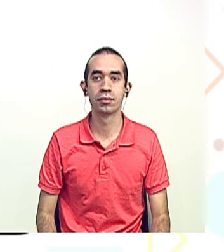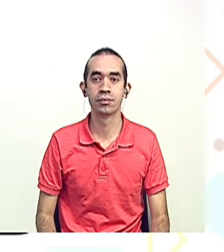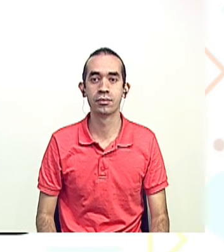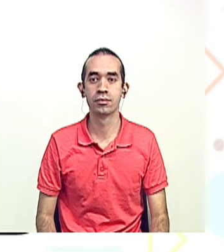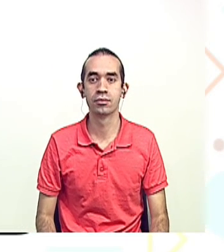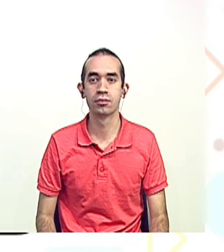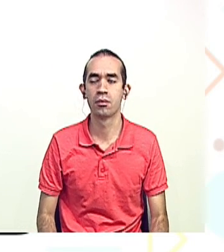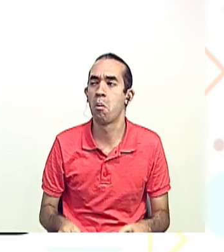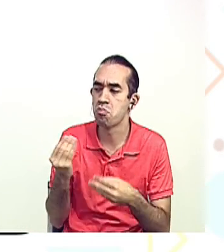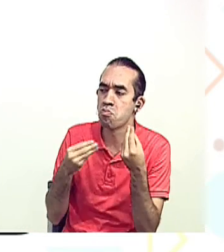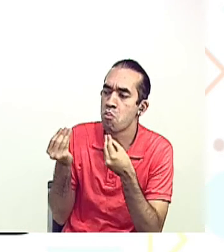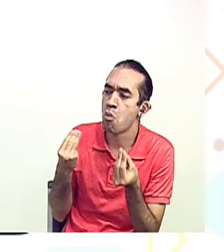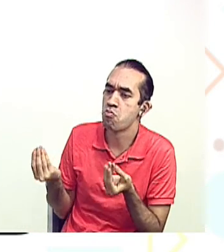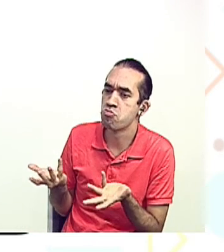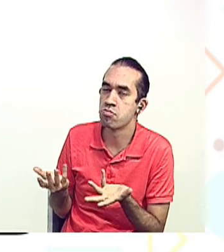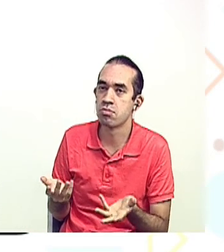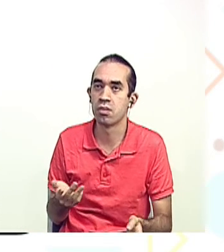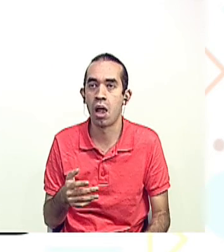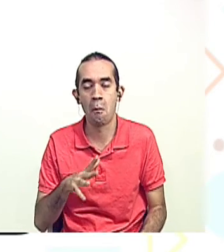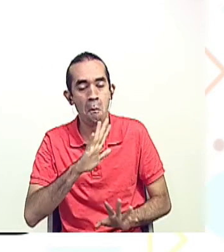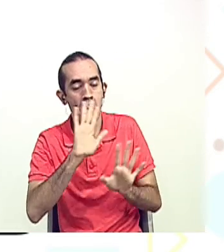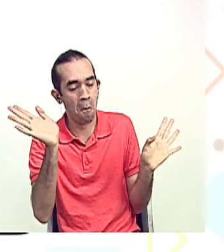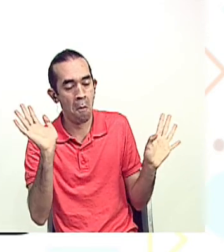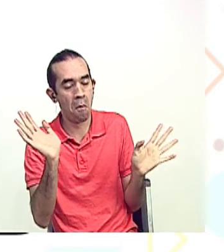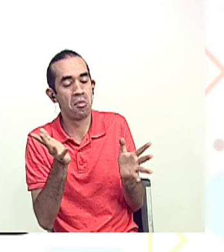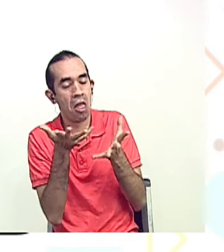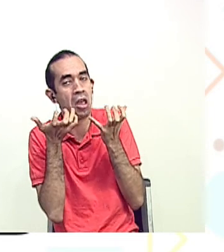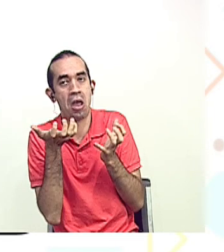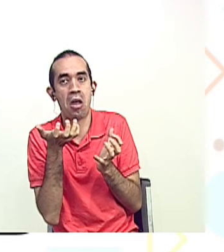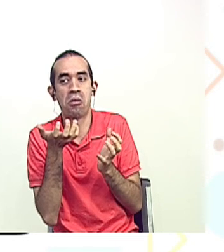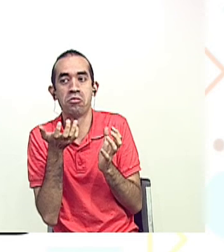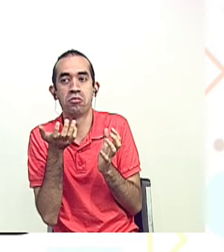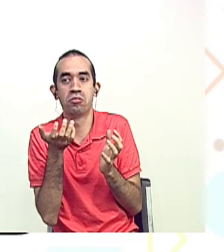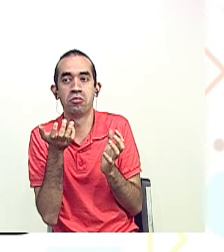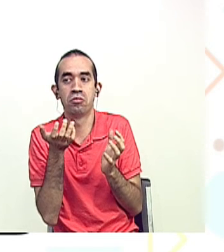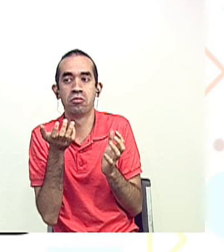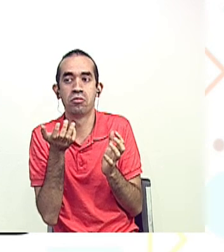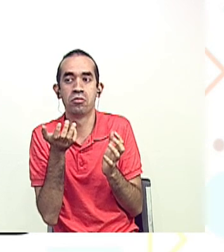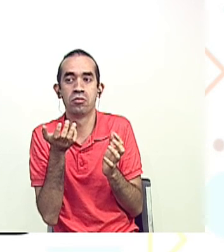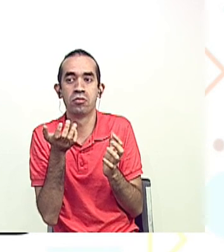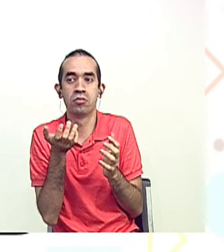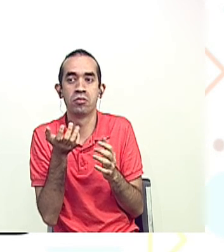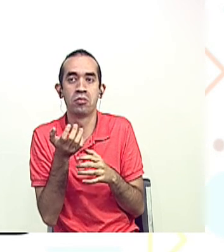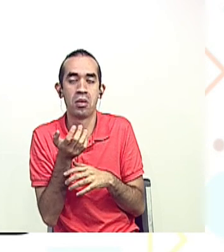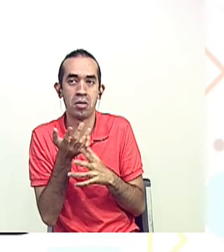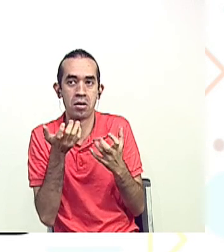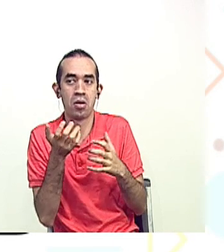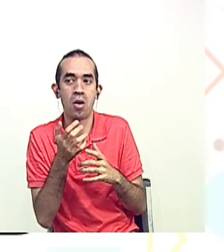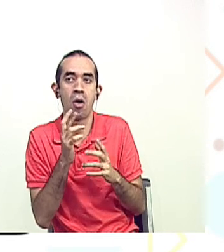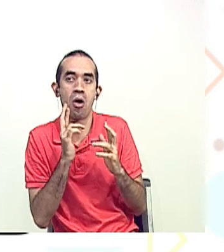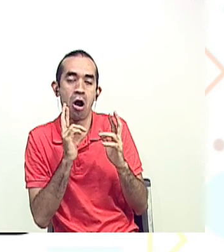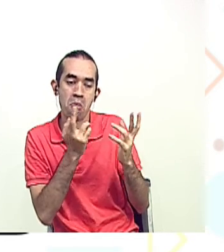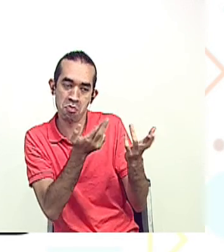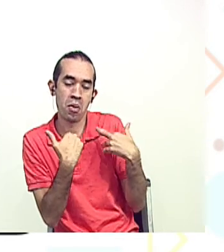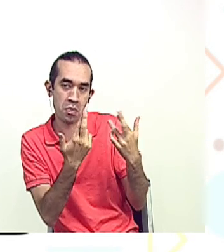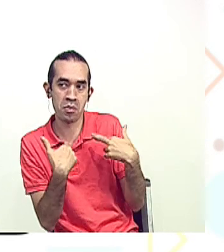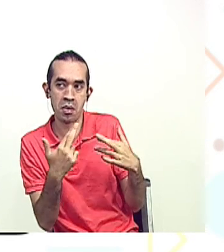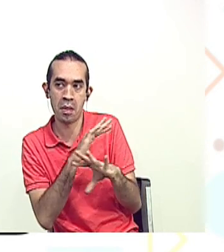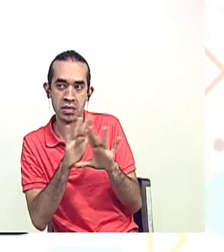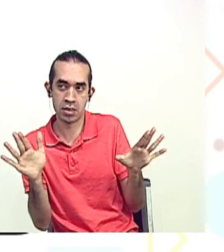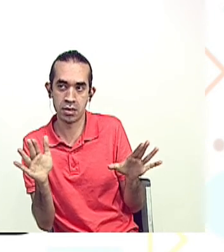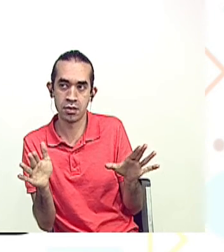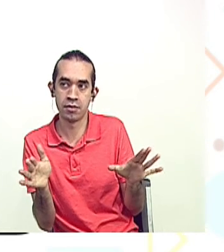¿En qué más le puedo ayudar, profe? No, solamente quería que el día de hoy respondiera a esas preguntas,